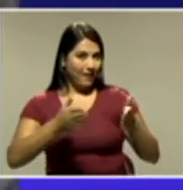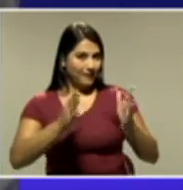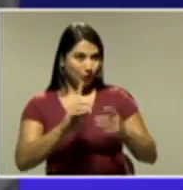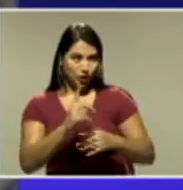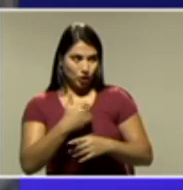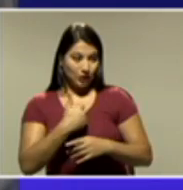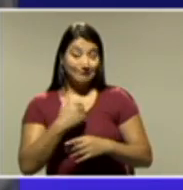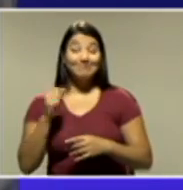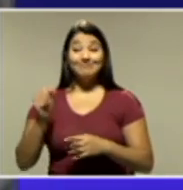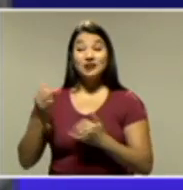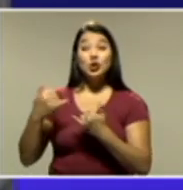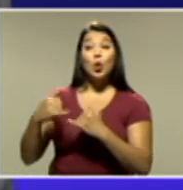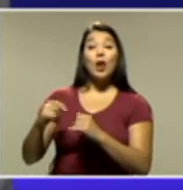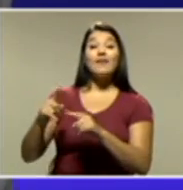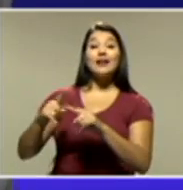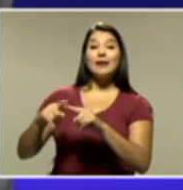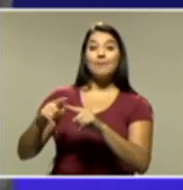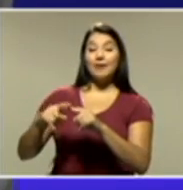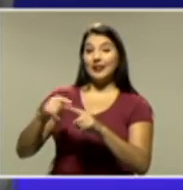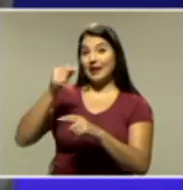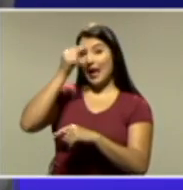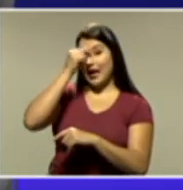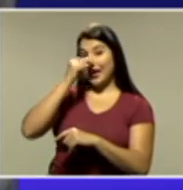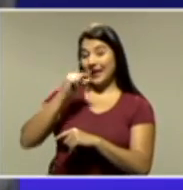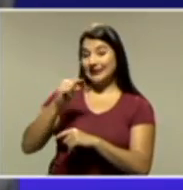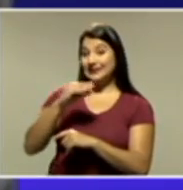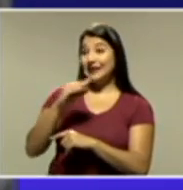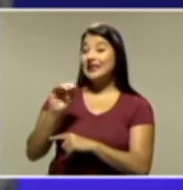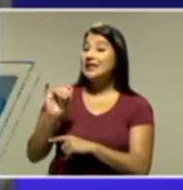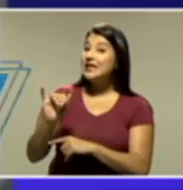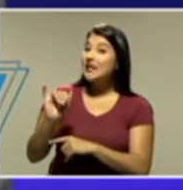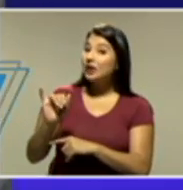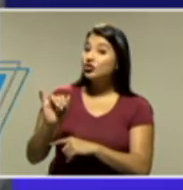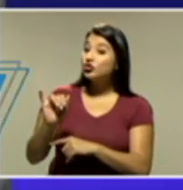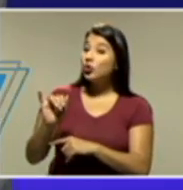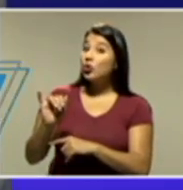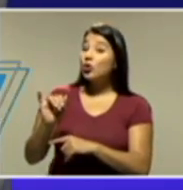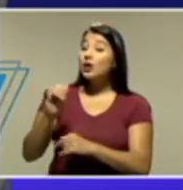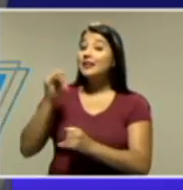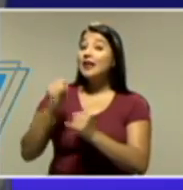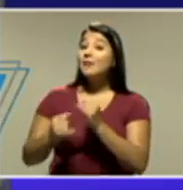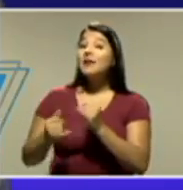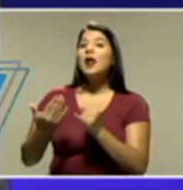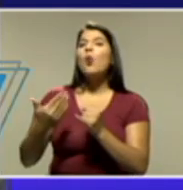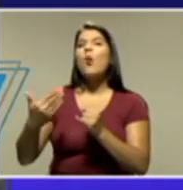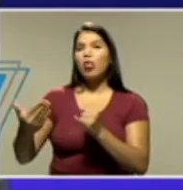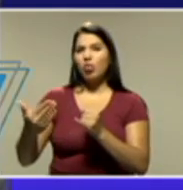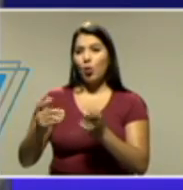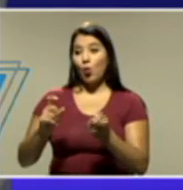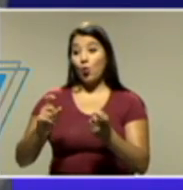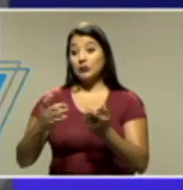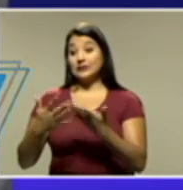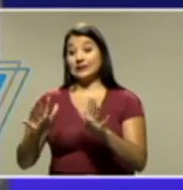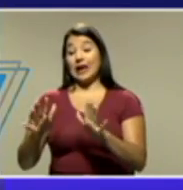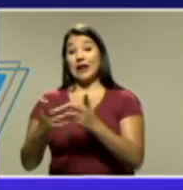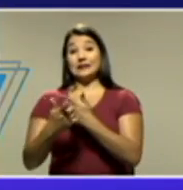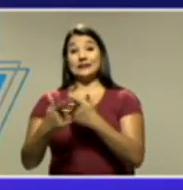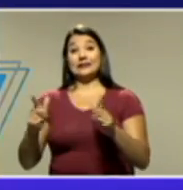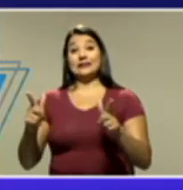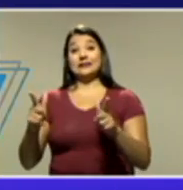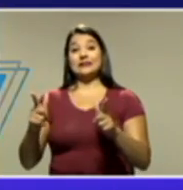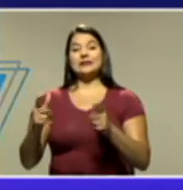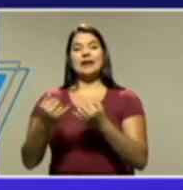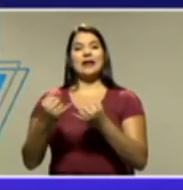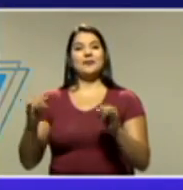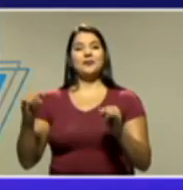dependiendo todavía de Grecia y ese cordón umbilical se rompe ahora, el próximo domingo, y desde luego con